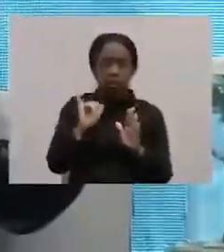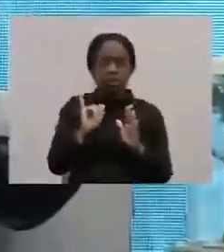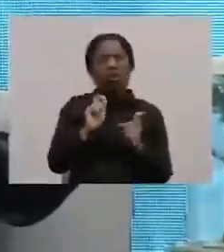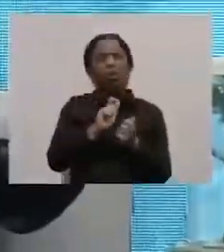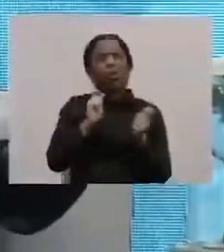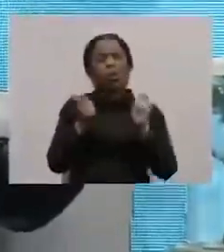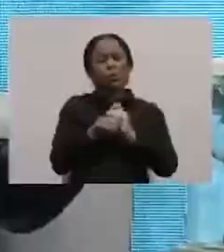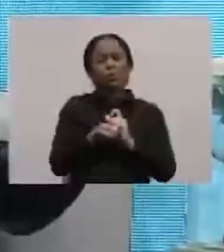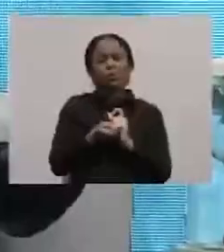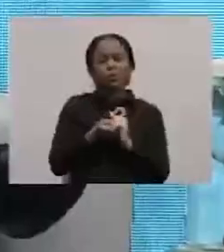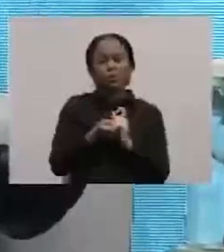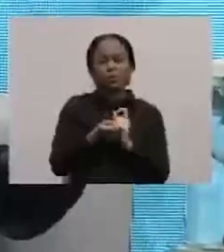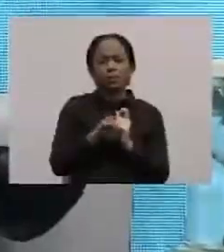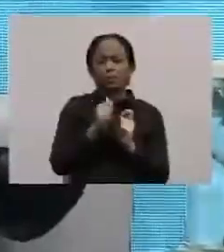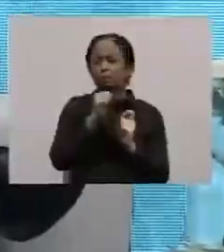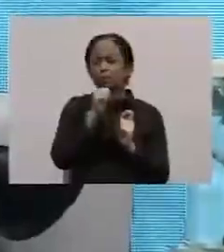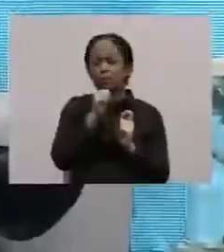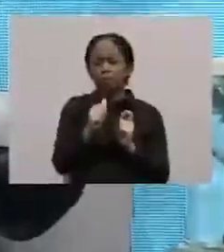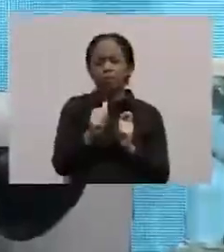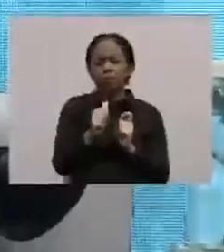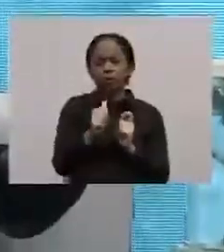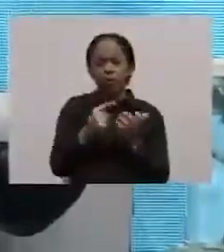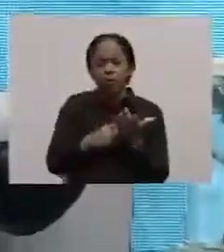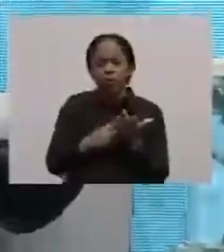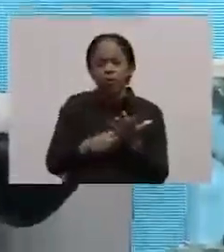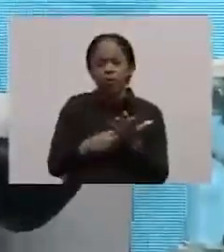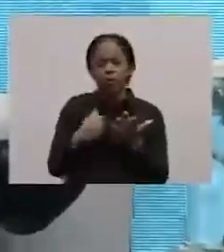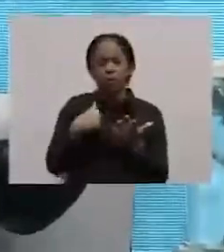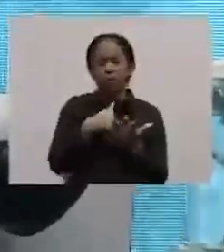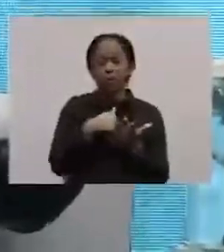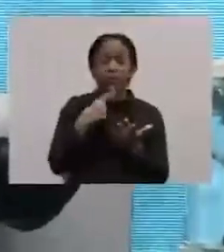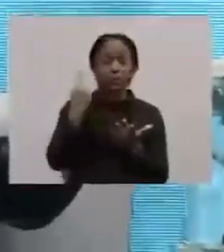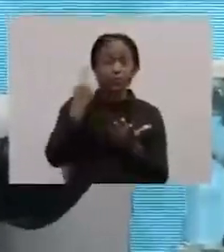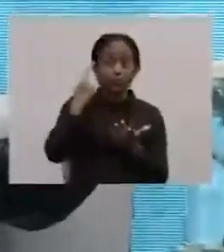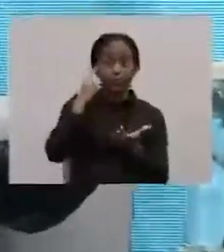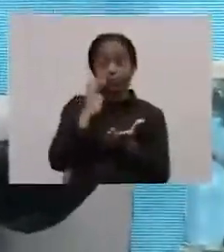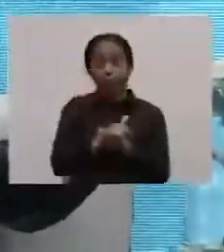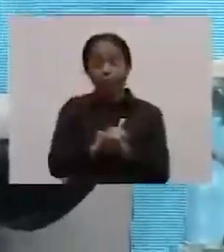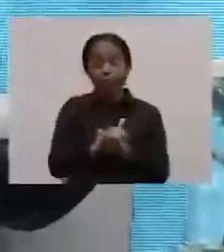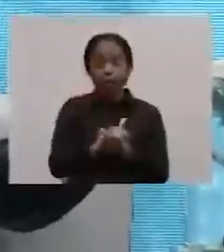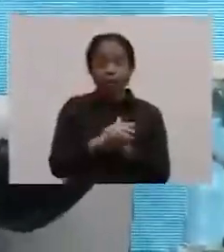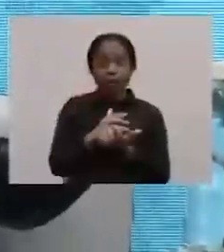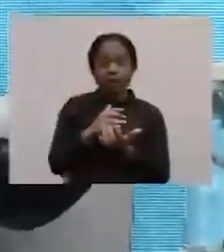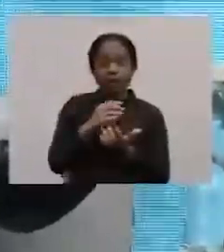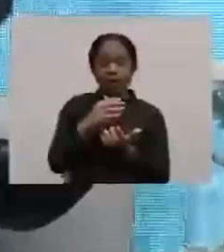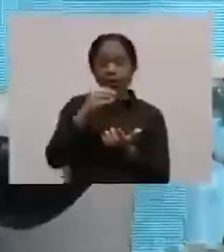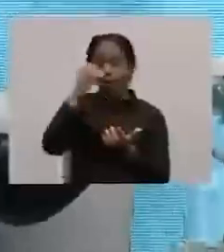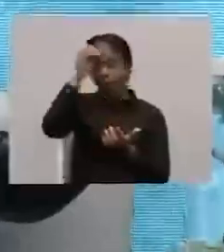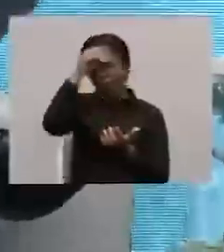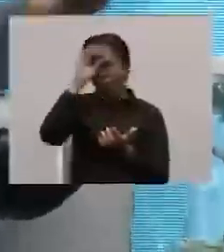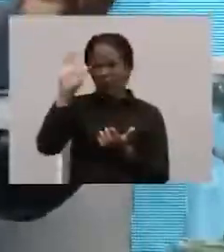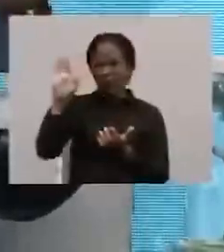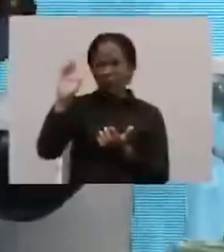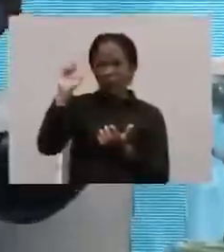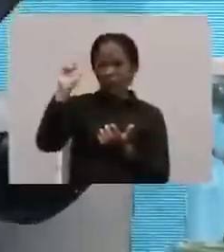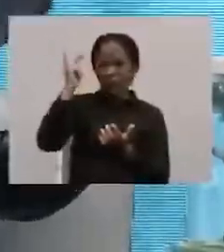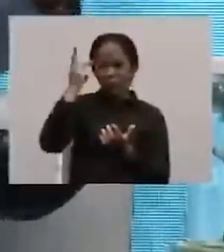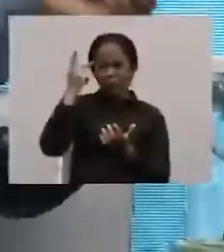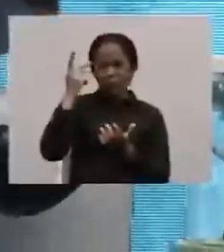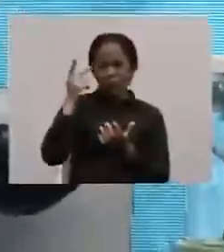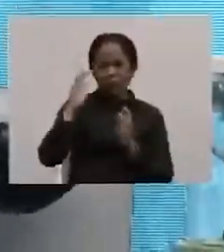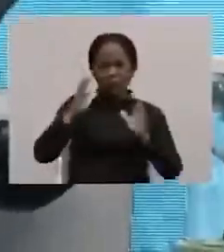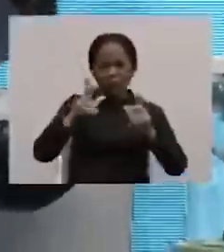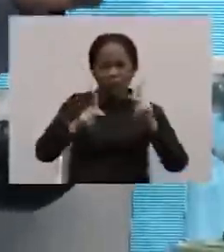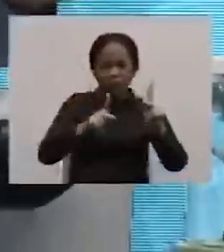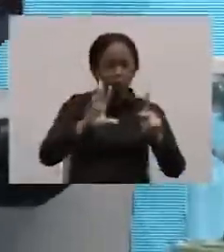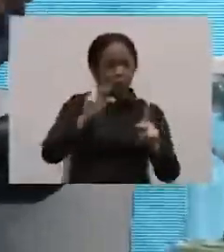convertirnos, no, a veces nosotros no creemos que somos la opinión pública, no, nosotros no somos los medios de